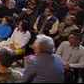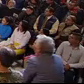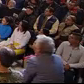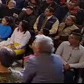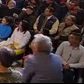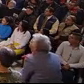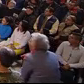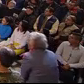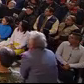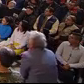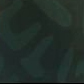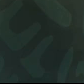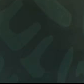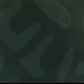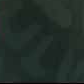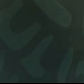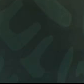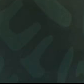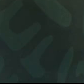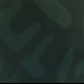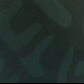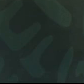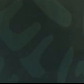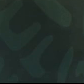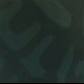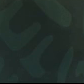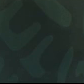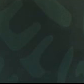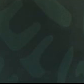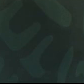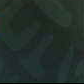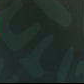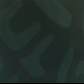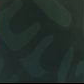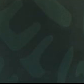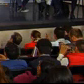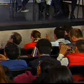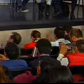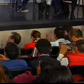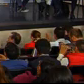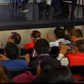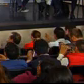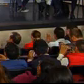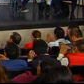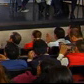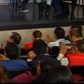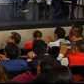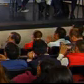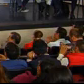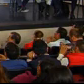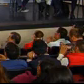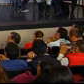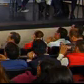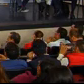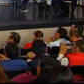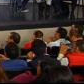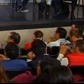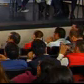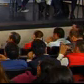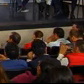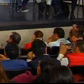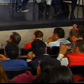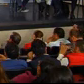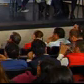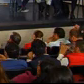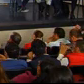de reinserción social, que esto nos ayude también a ir disminuyendo el número de personas privadas de la libertad que tenemos en los